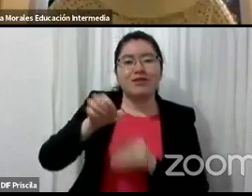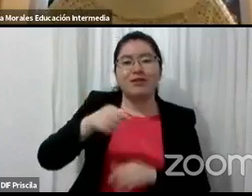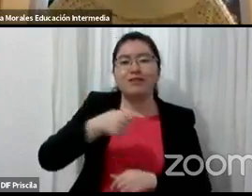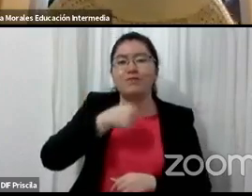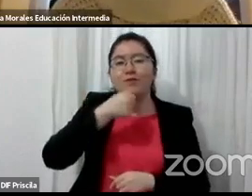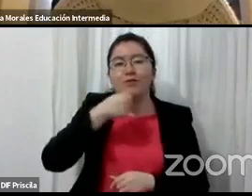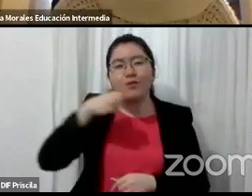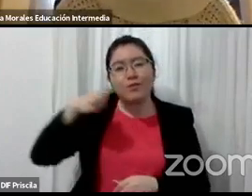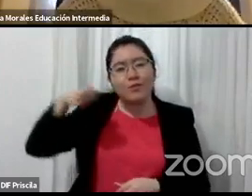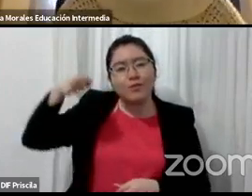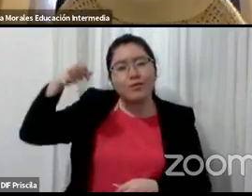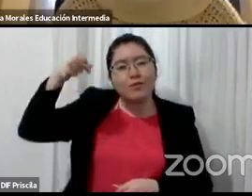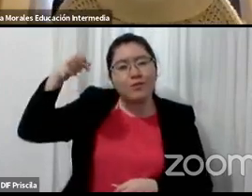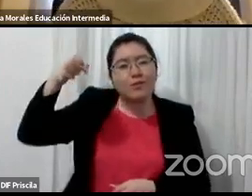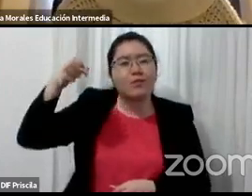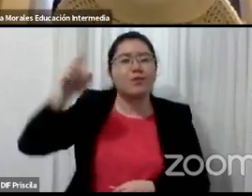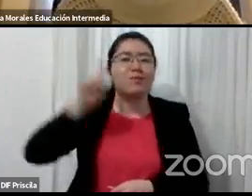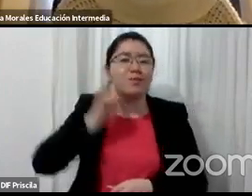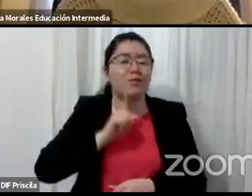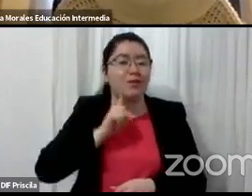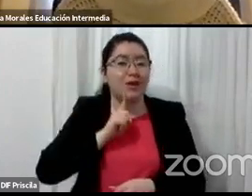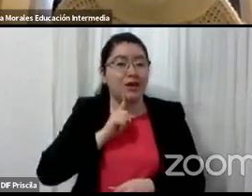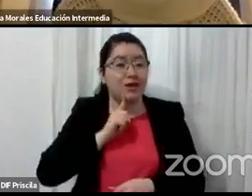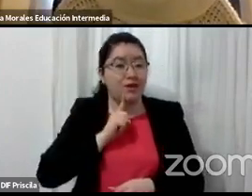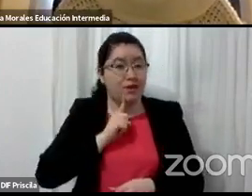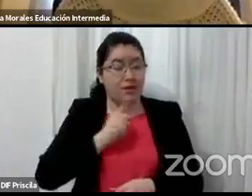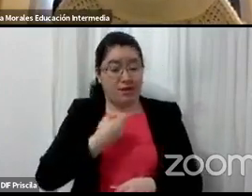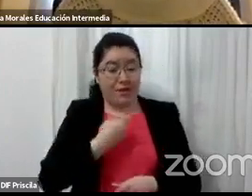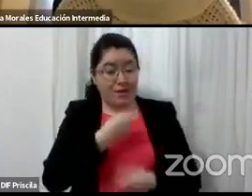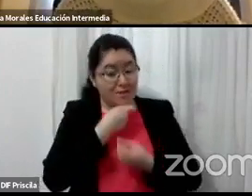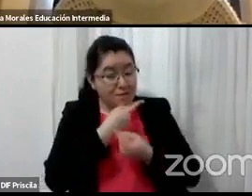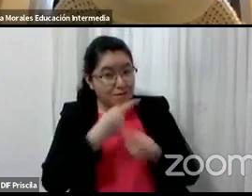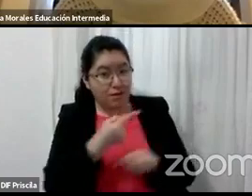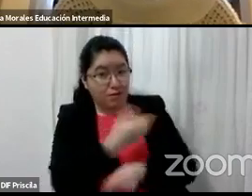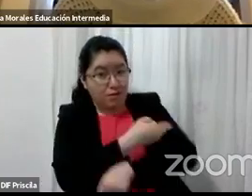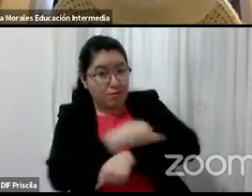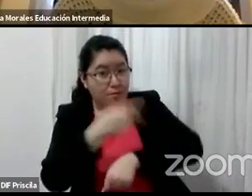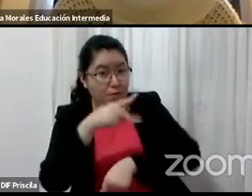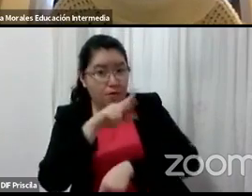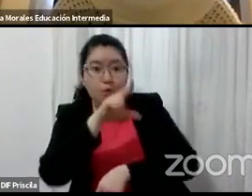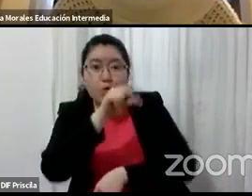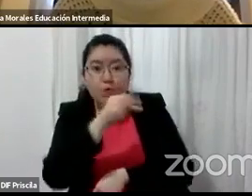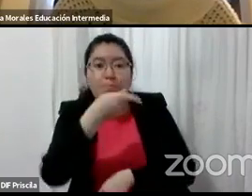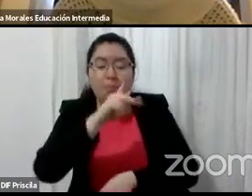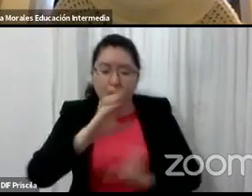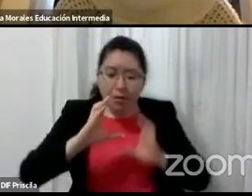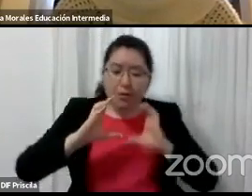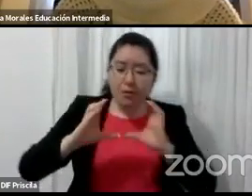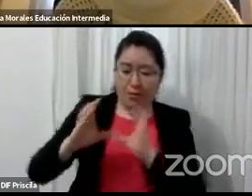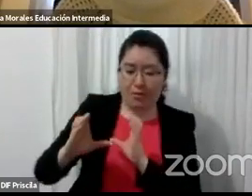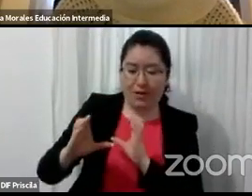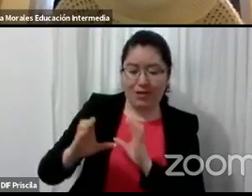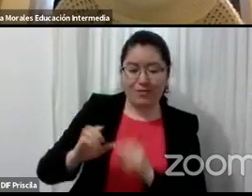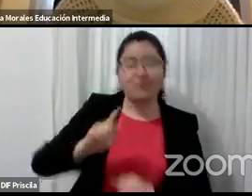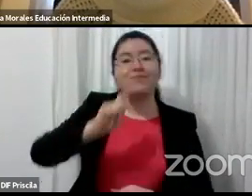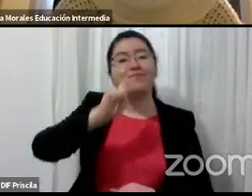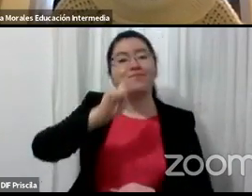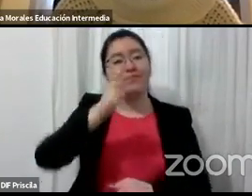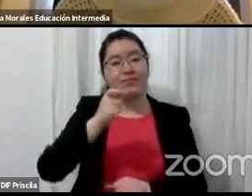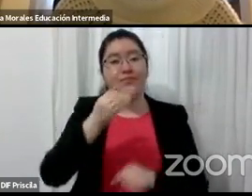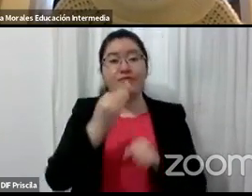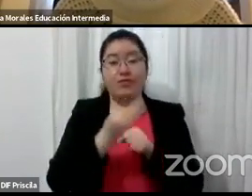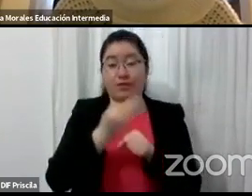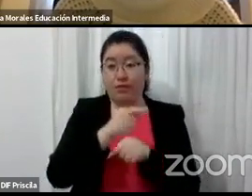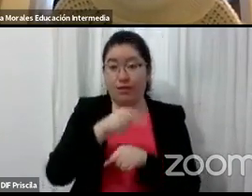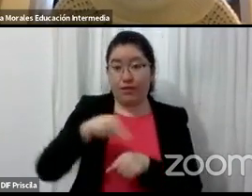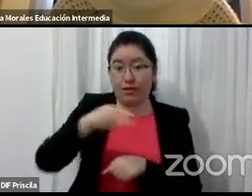no son de su familia. Entonces, lo que hacemos un poco es poner en común los saberes de estas personas y